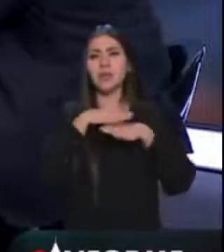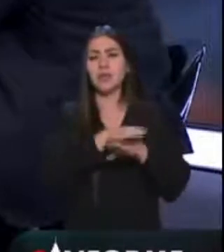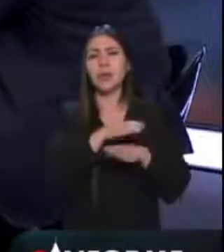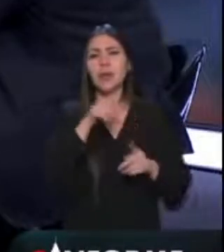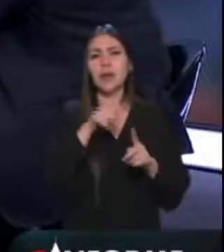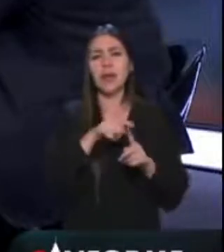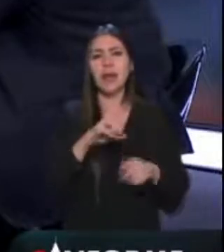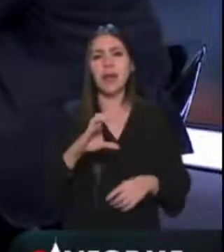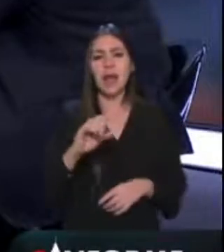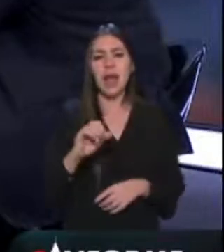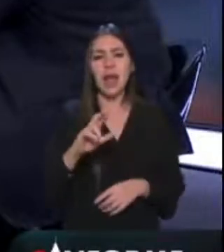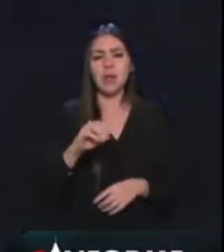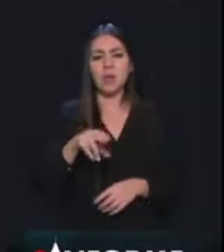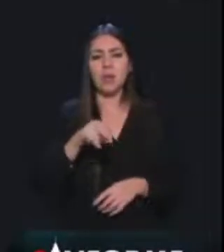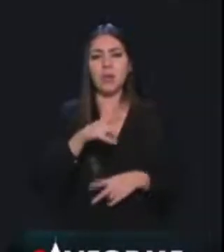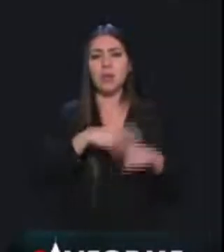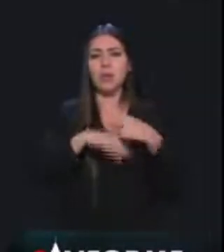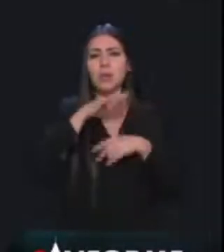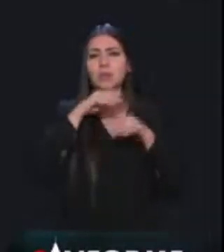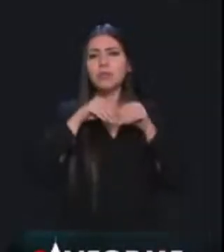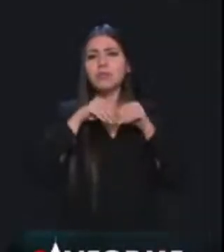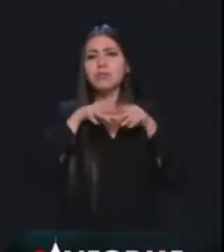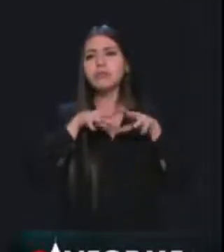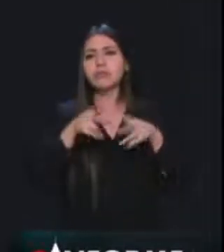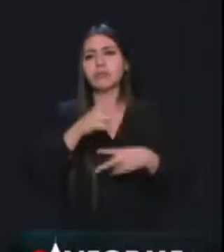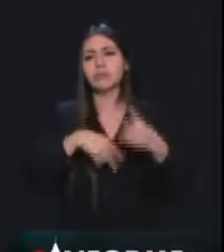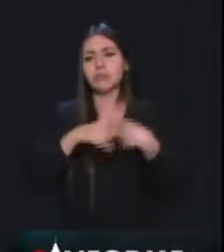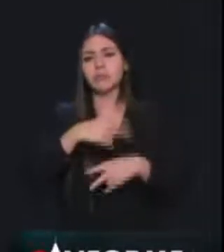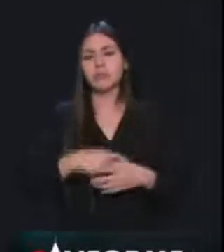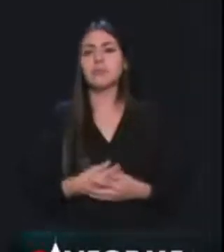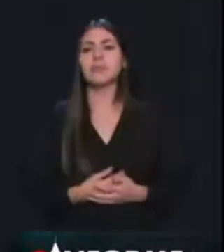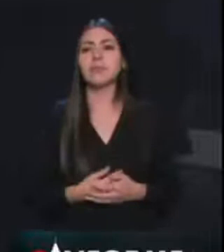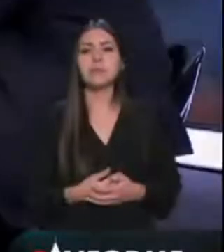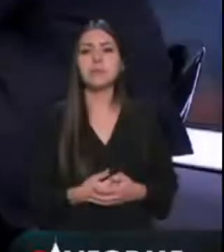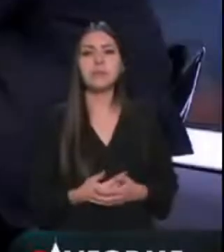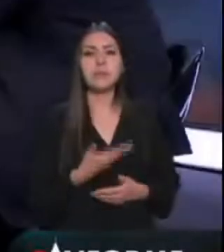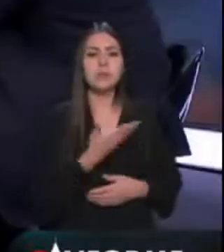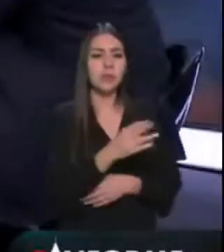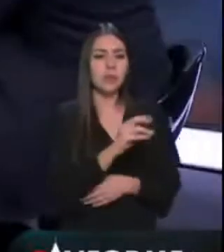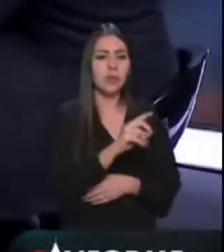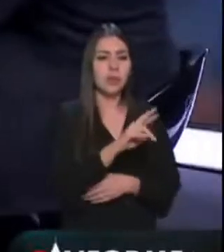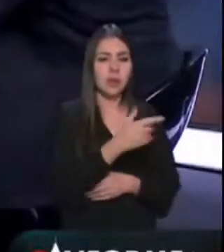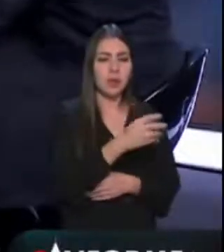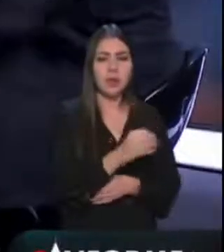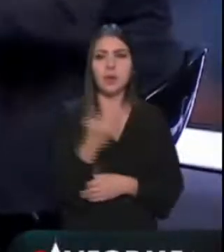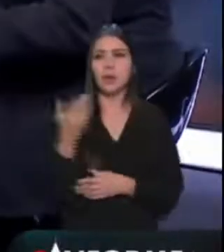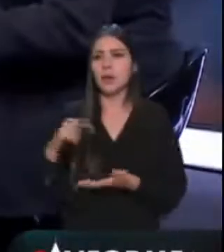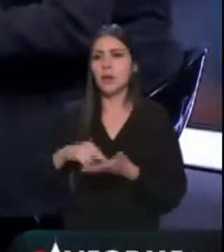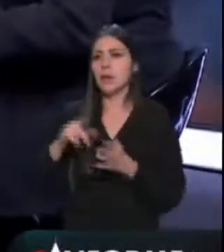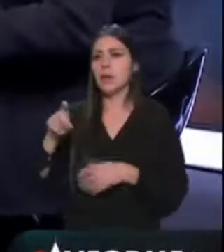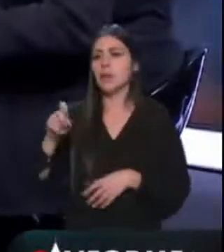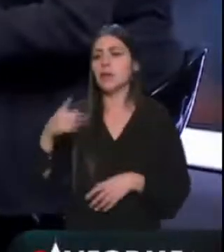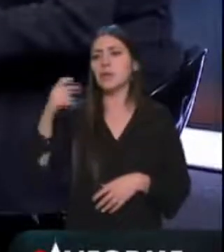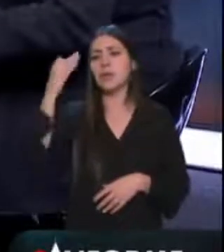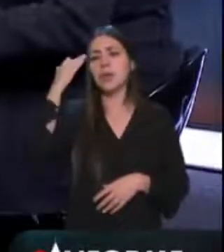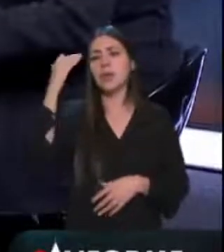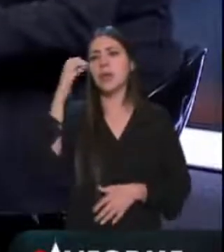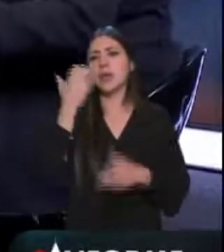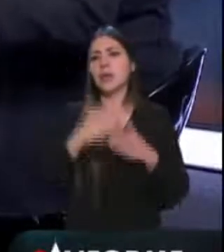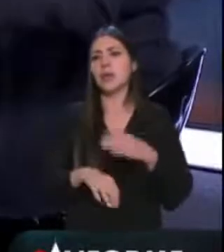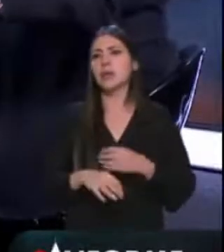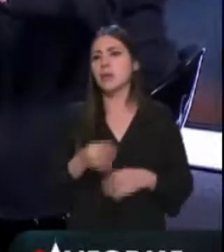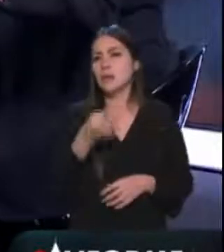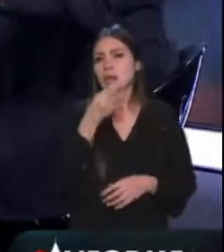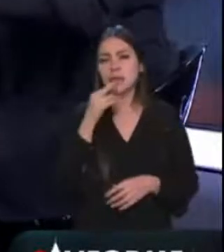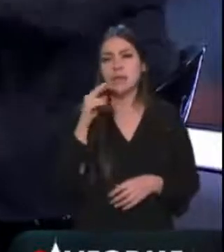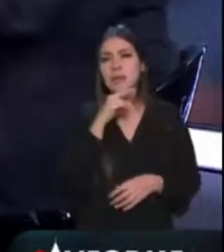carbono, insisto, que estamos generando. Rodrigo, ingeniero Valdera, pues se nos fue el tiempo. Rápido, un cierre.